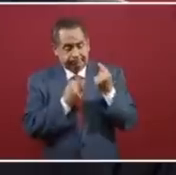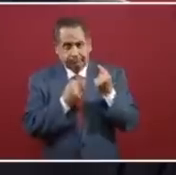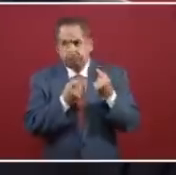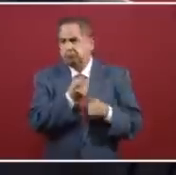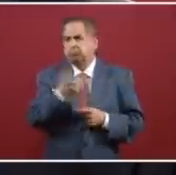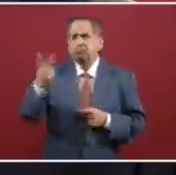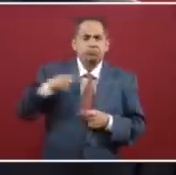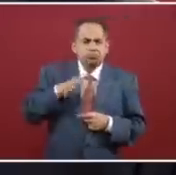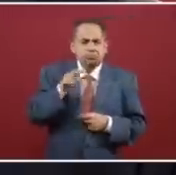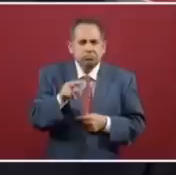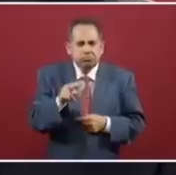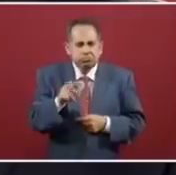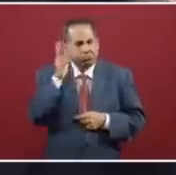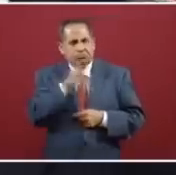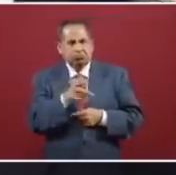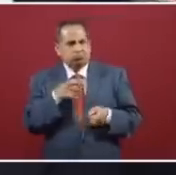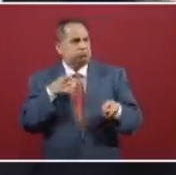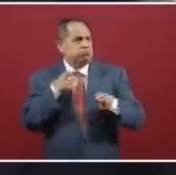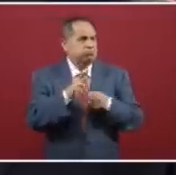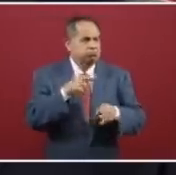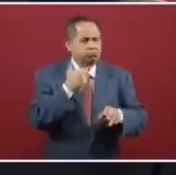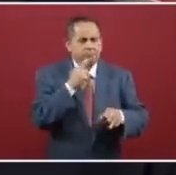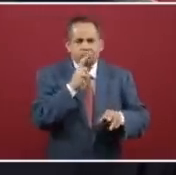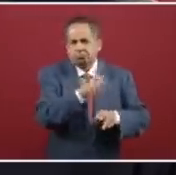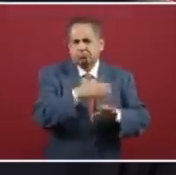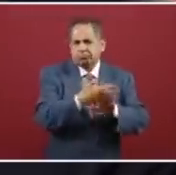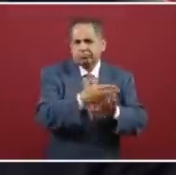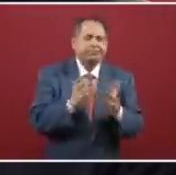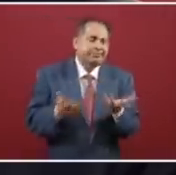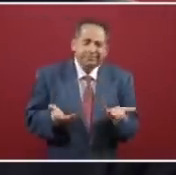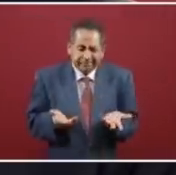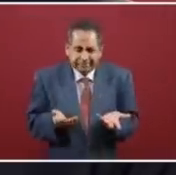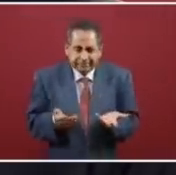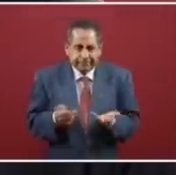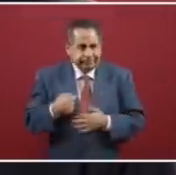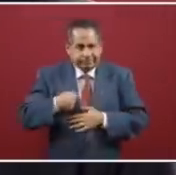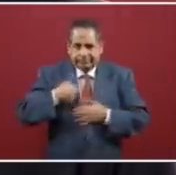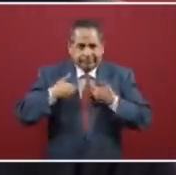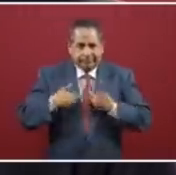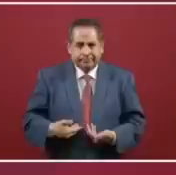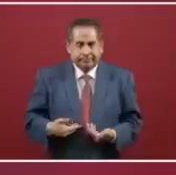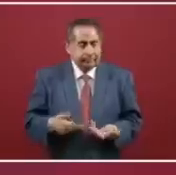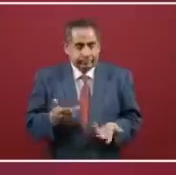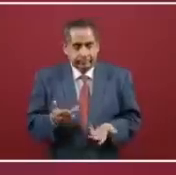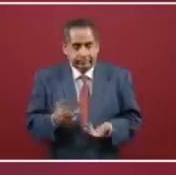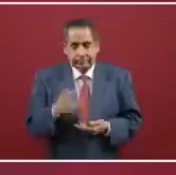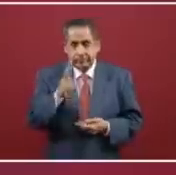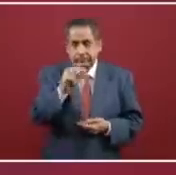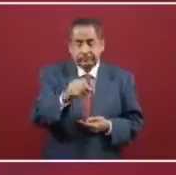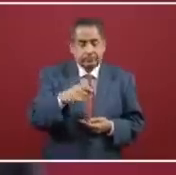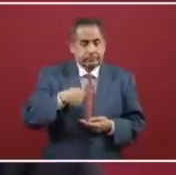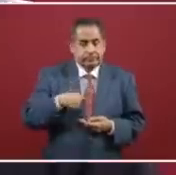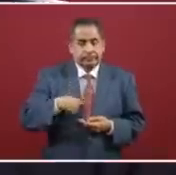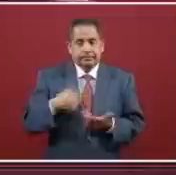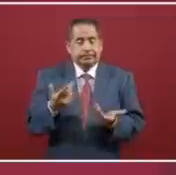entonces a eso me refiero de que no me estén